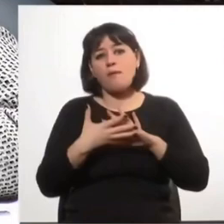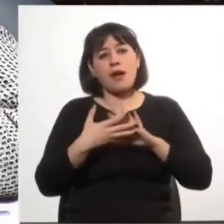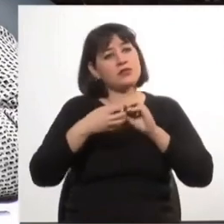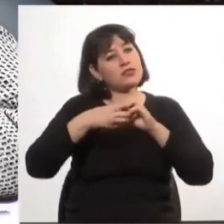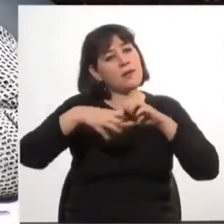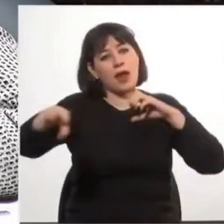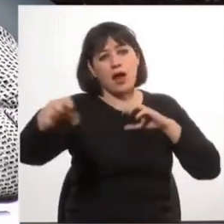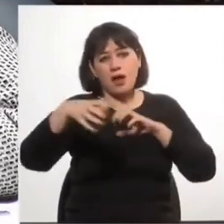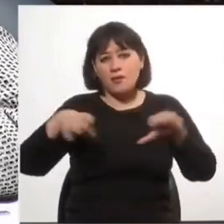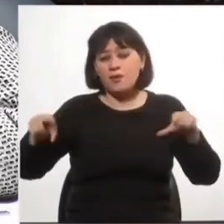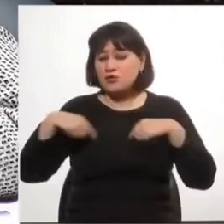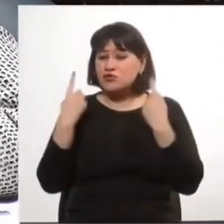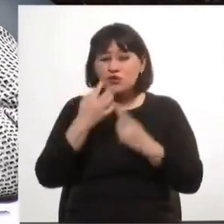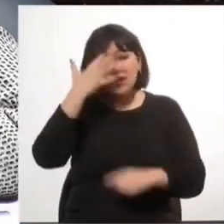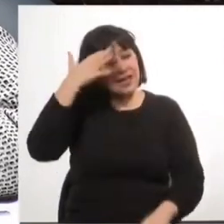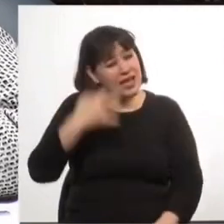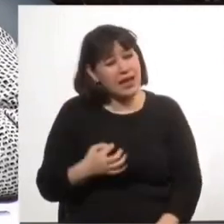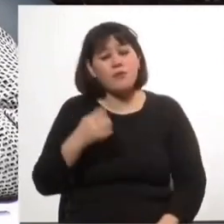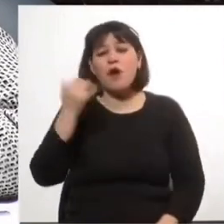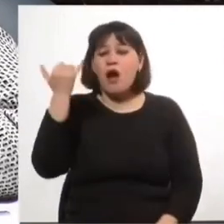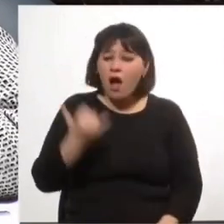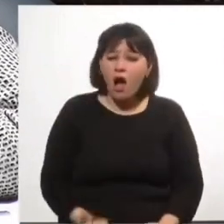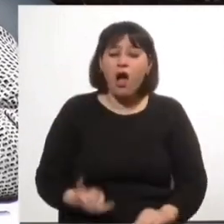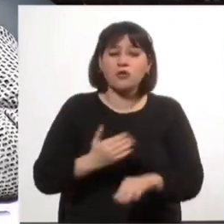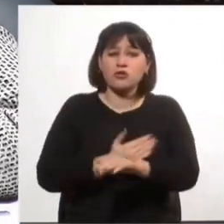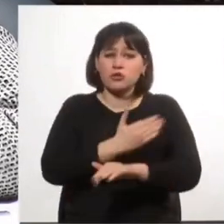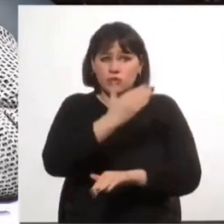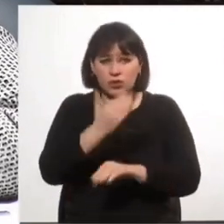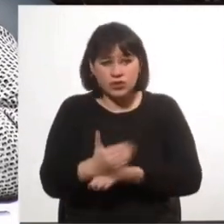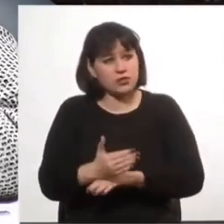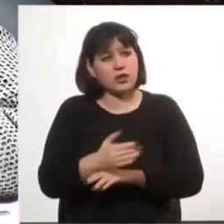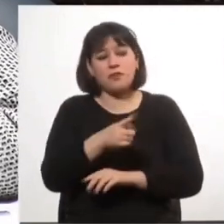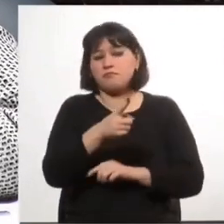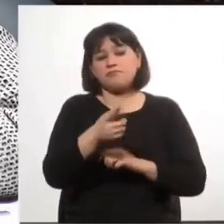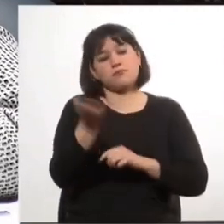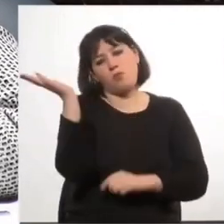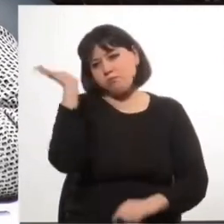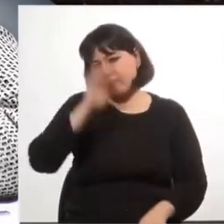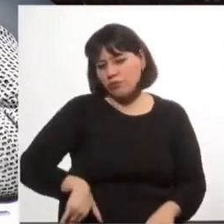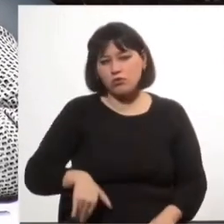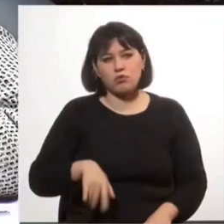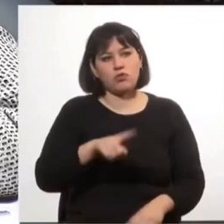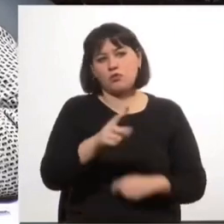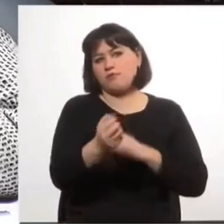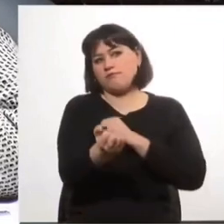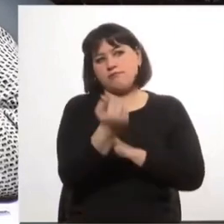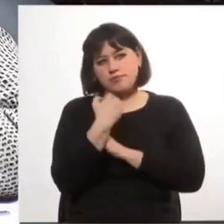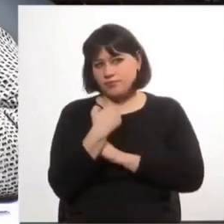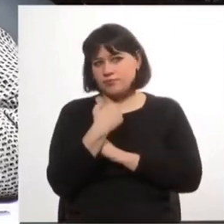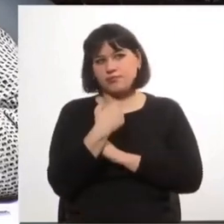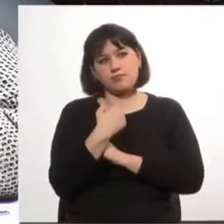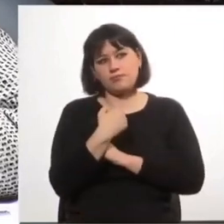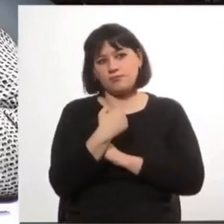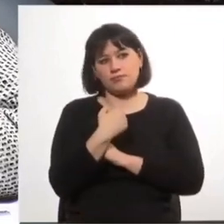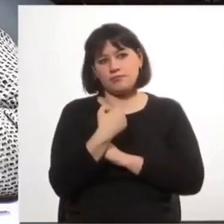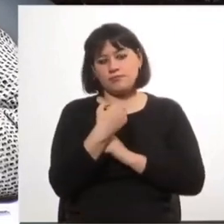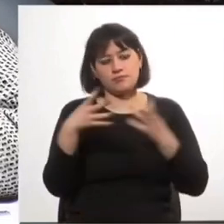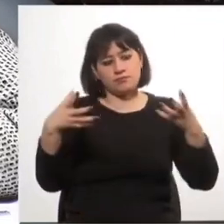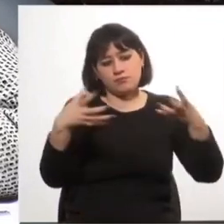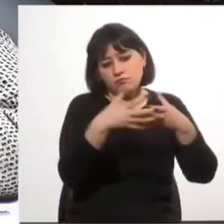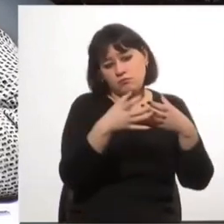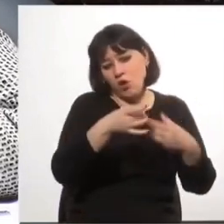porque estábamos convencidos que iban a tener consecuencias y eso no se pudo por la negativa de la bancada